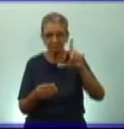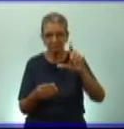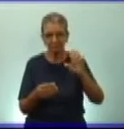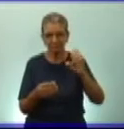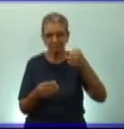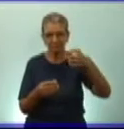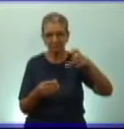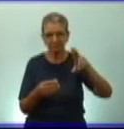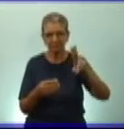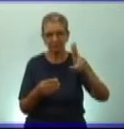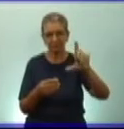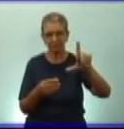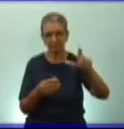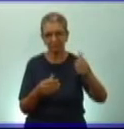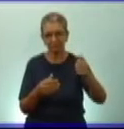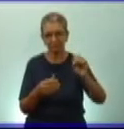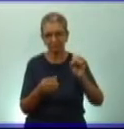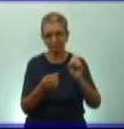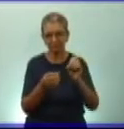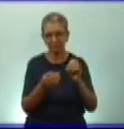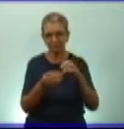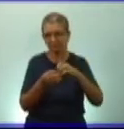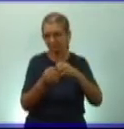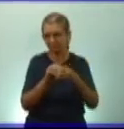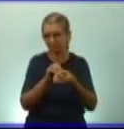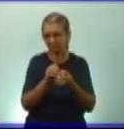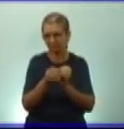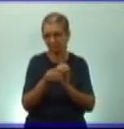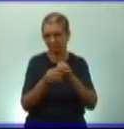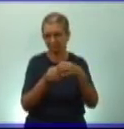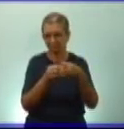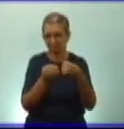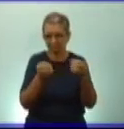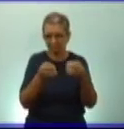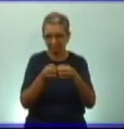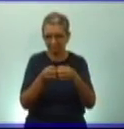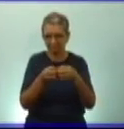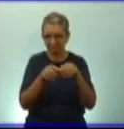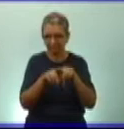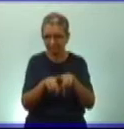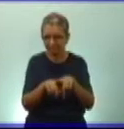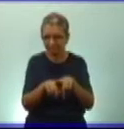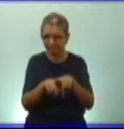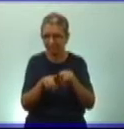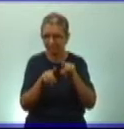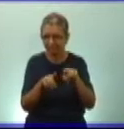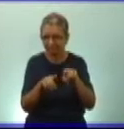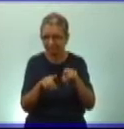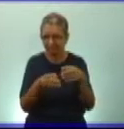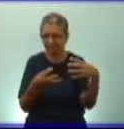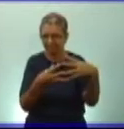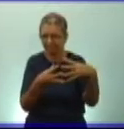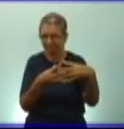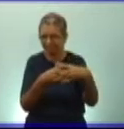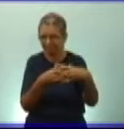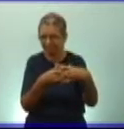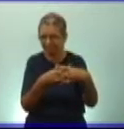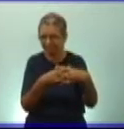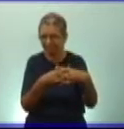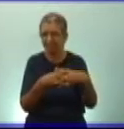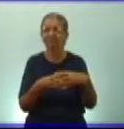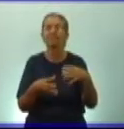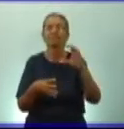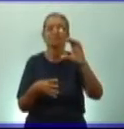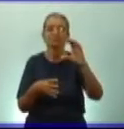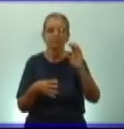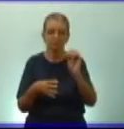molecular. ¿Y qué enlace químico mantiene unido a esos átomos que forman esa molécula que ahí aparece representada? Recuerden